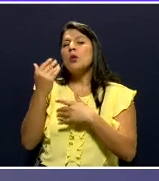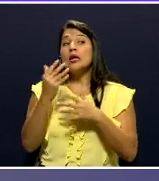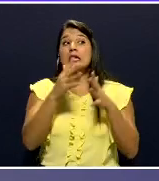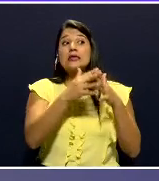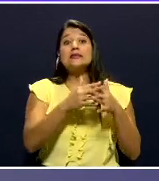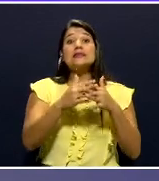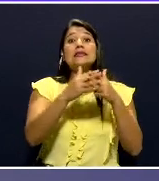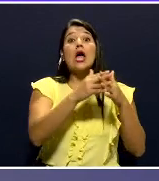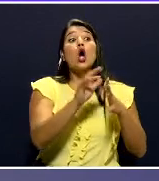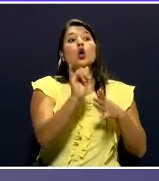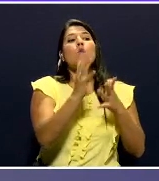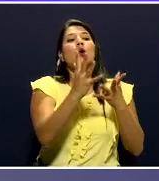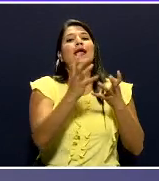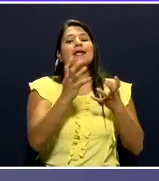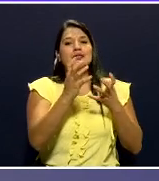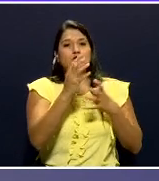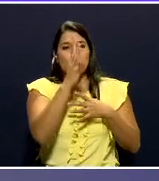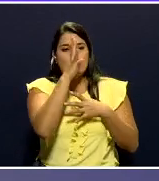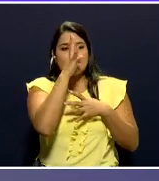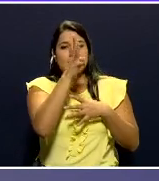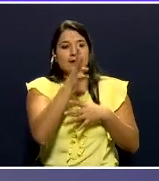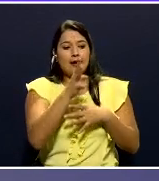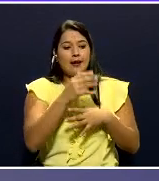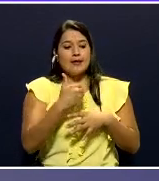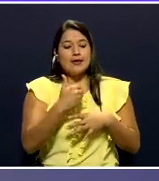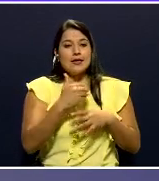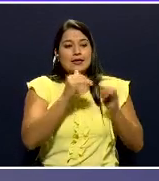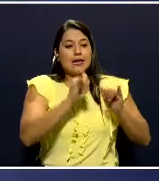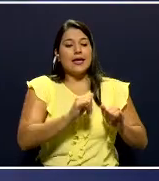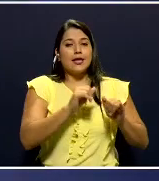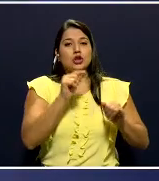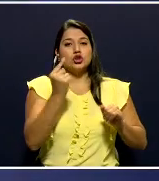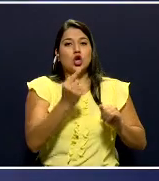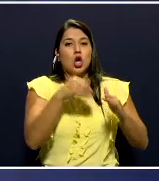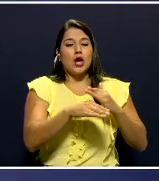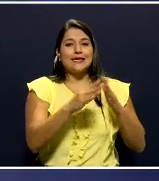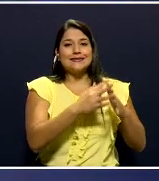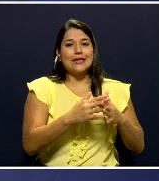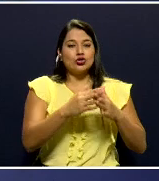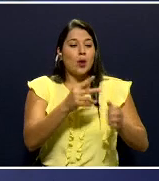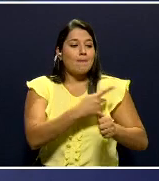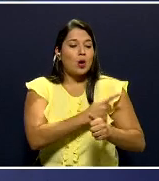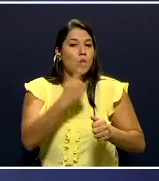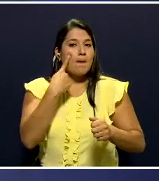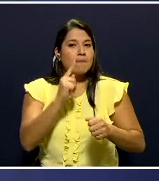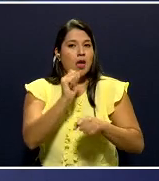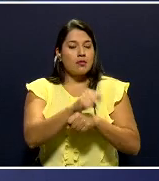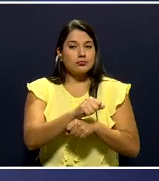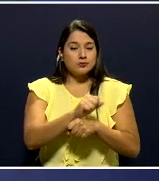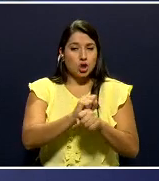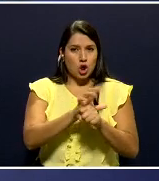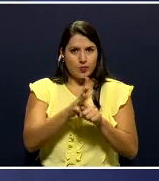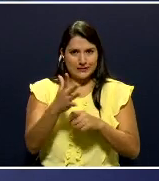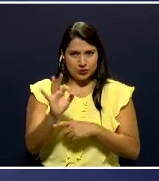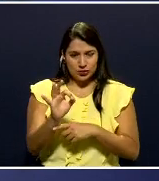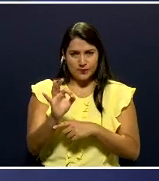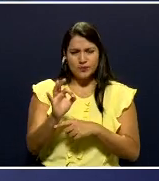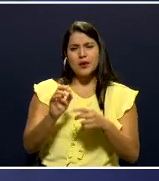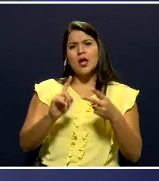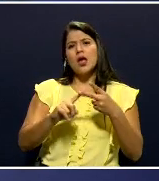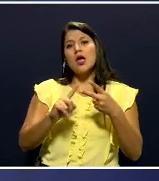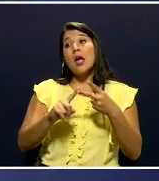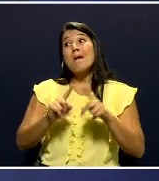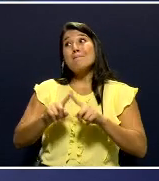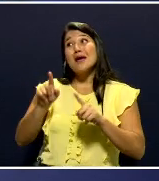Unidos para monopolizar una eventual vacuna. Y en el caso de Jonas Salk, la donó a la humanidad